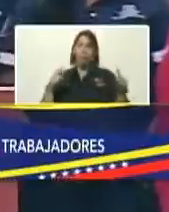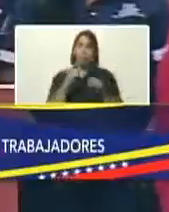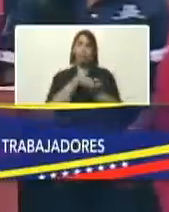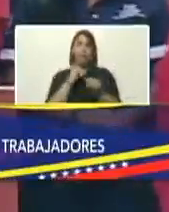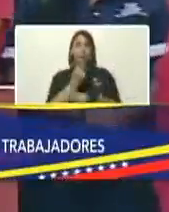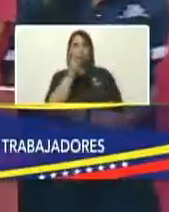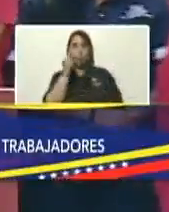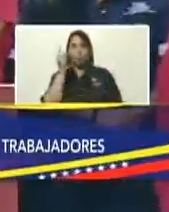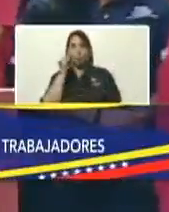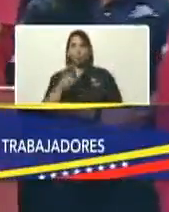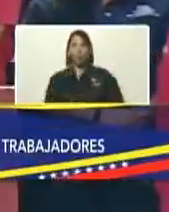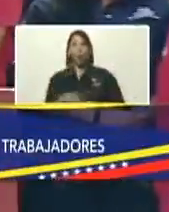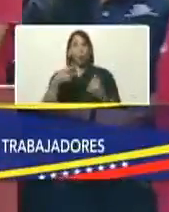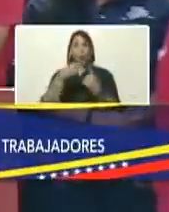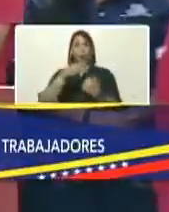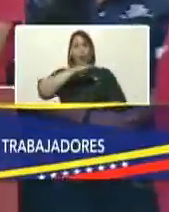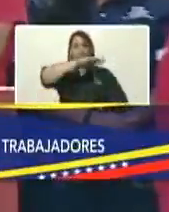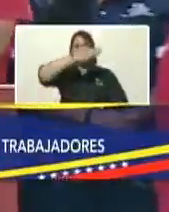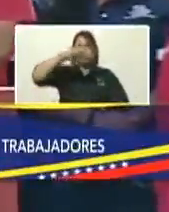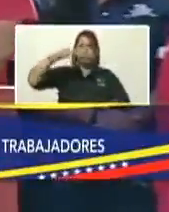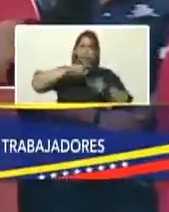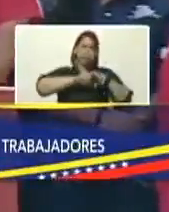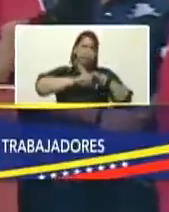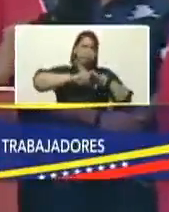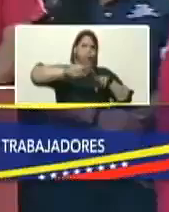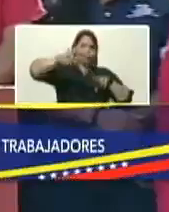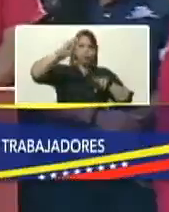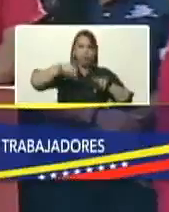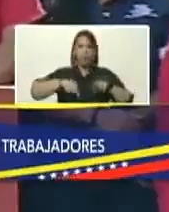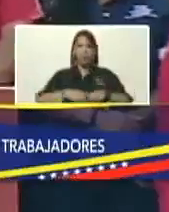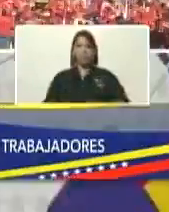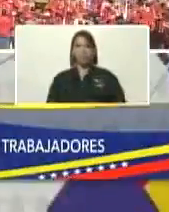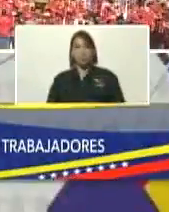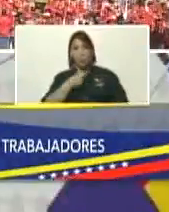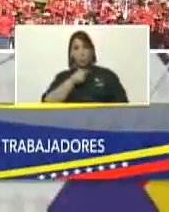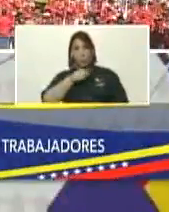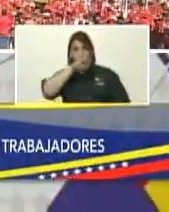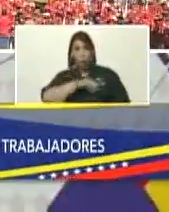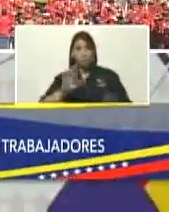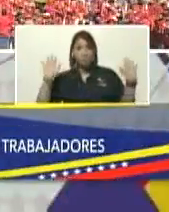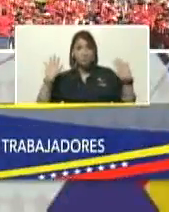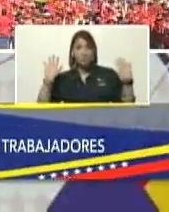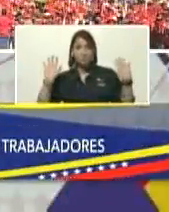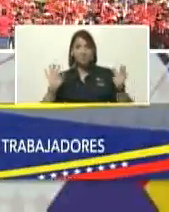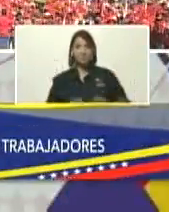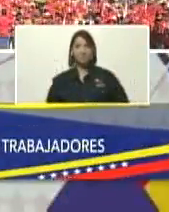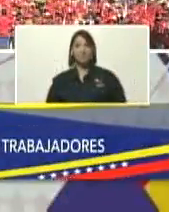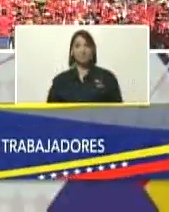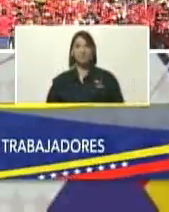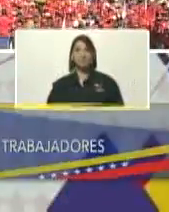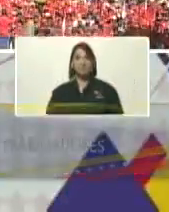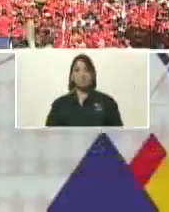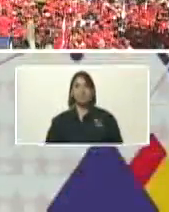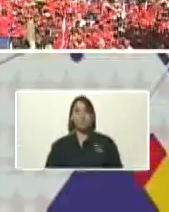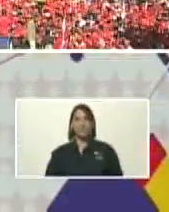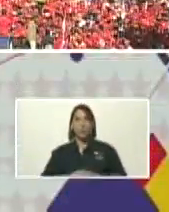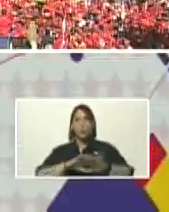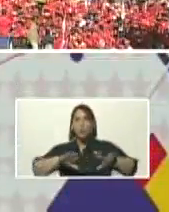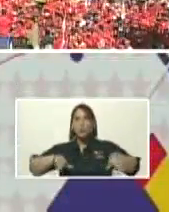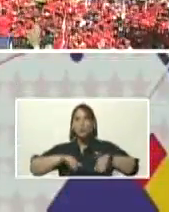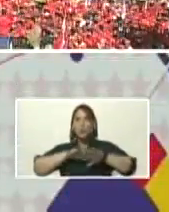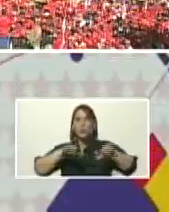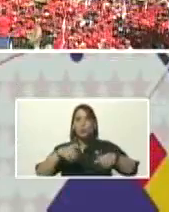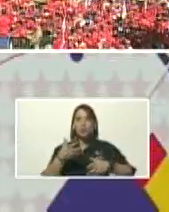Humboldt y todas las instalaciones de Guarayra Repano. ¿Les gusta? Hay una piscina ahí calientica.